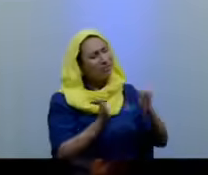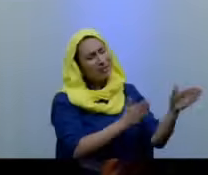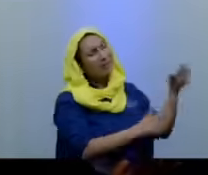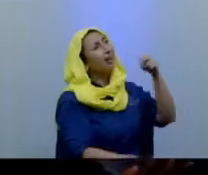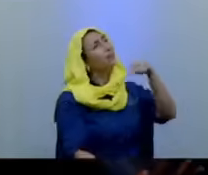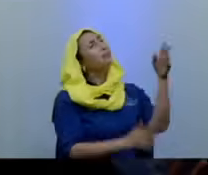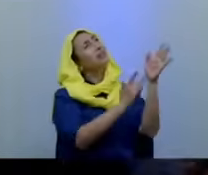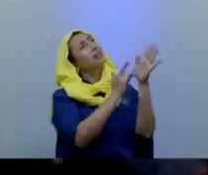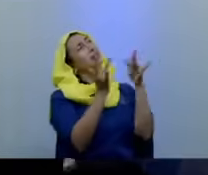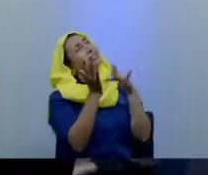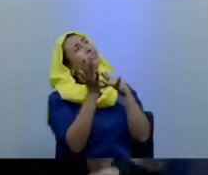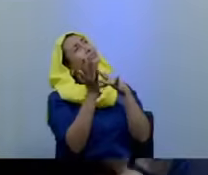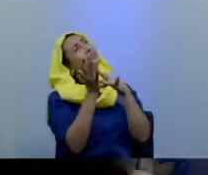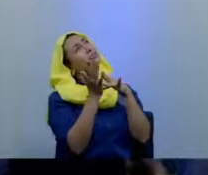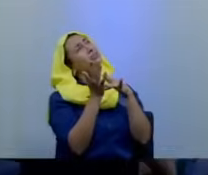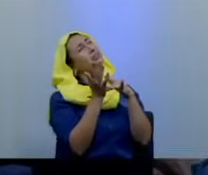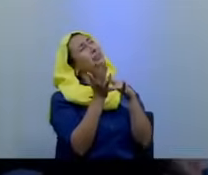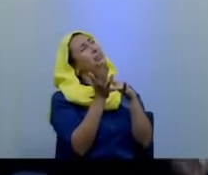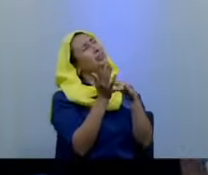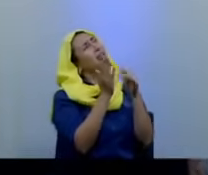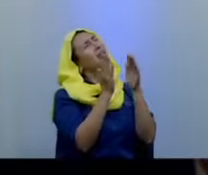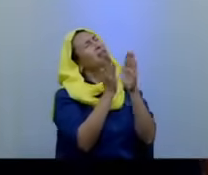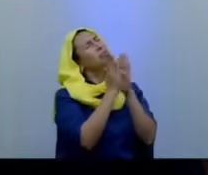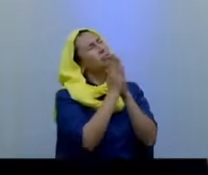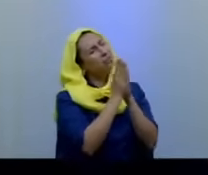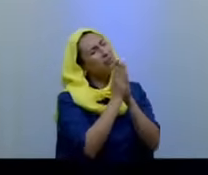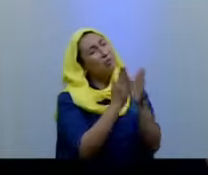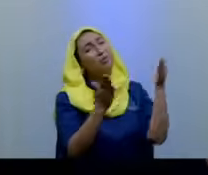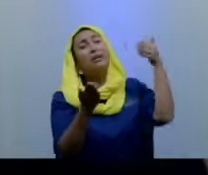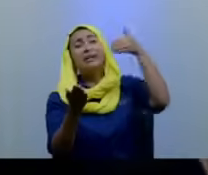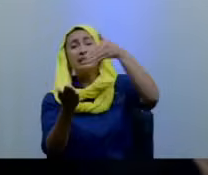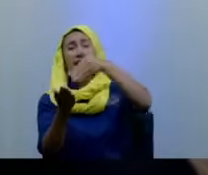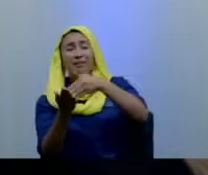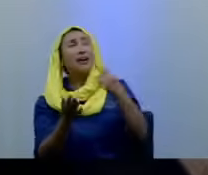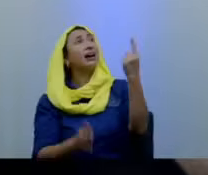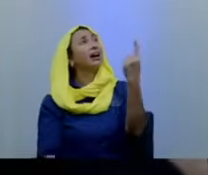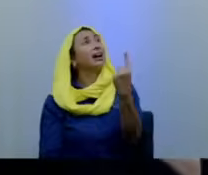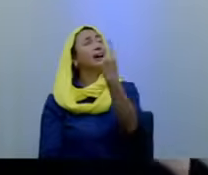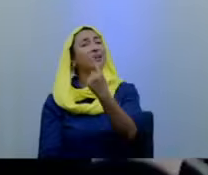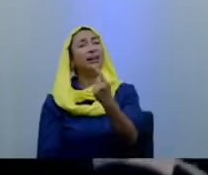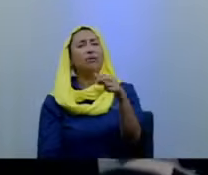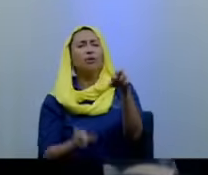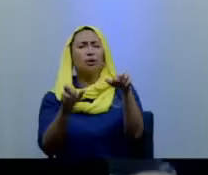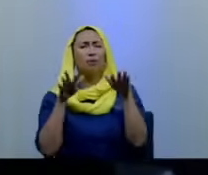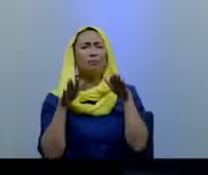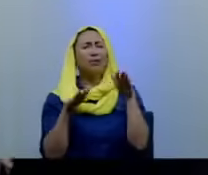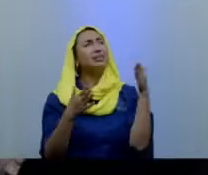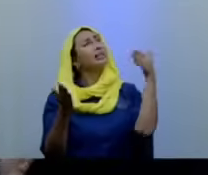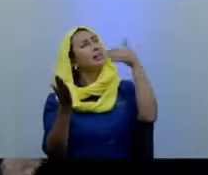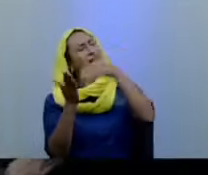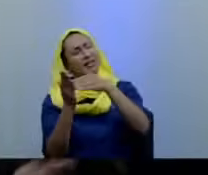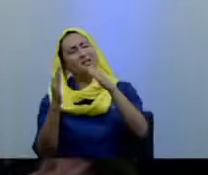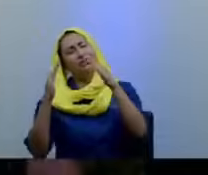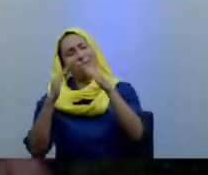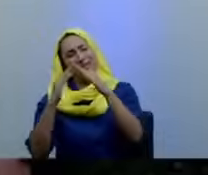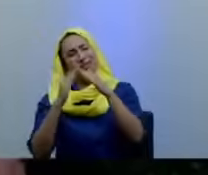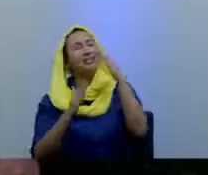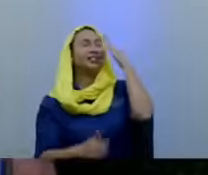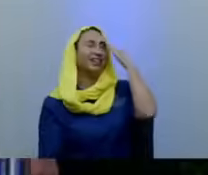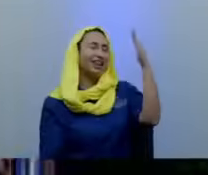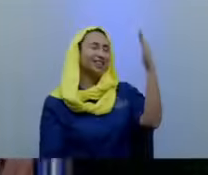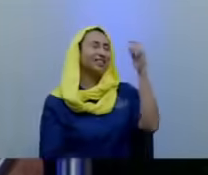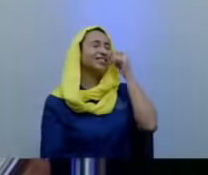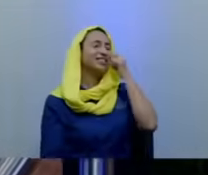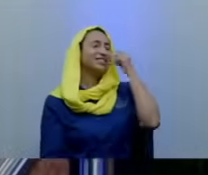de Jesús te pido, Señor, que lleves a cada uno con paz, con bendición a sus hogares. Gracias, Padre. Gracias, Hijo. Gracias,